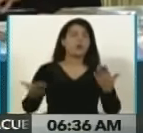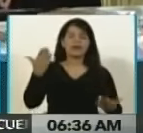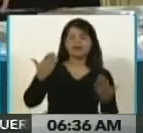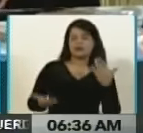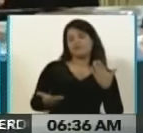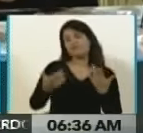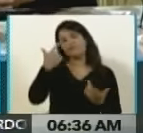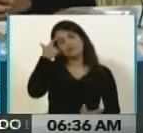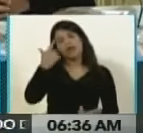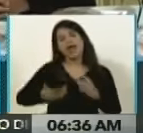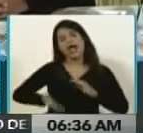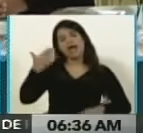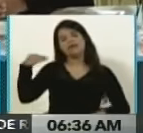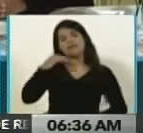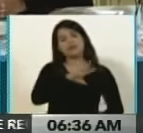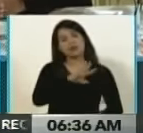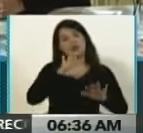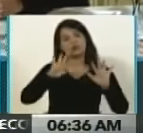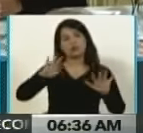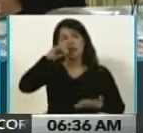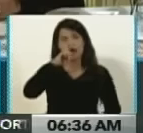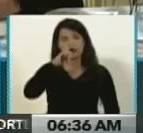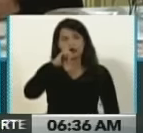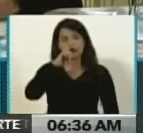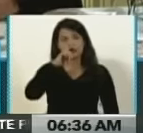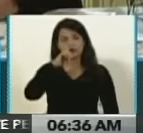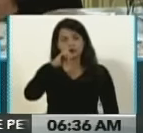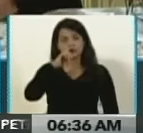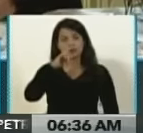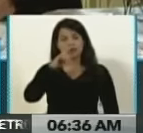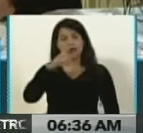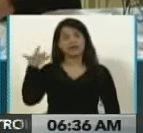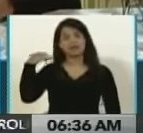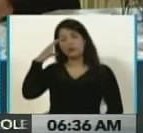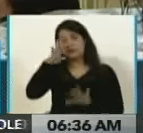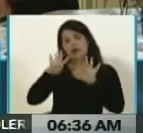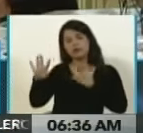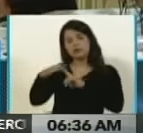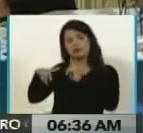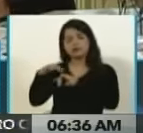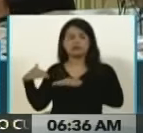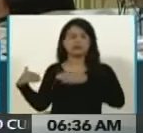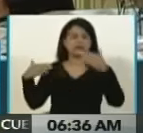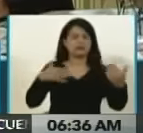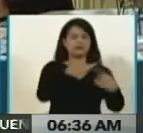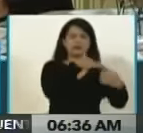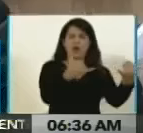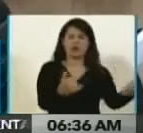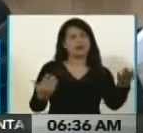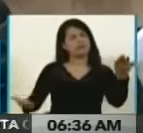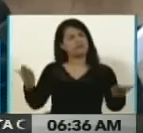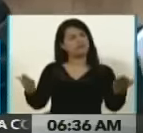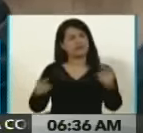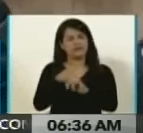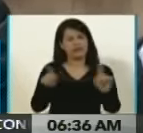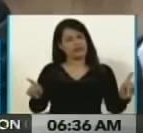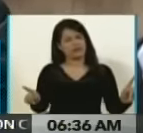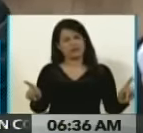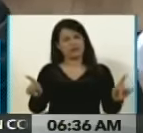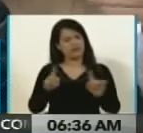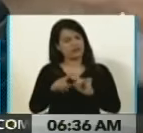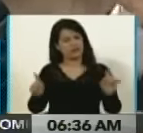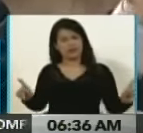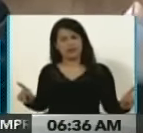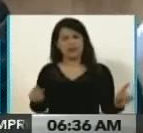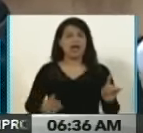hace 59 años y lo que está ocurriendo hoy, ¿no? En primer lugar, porque estábamos derrocando efectivamente